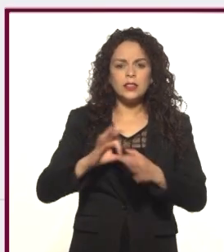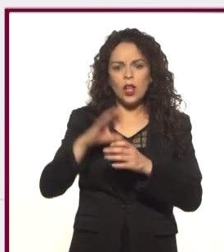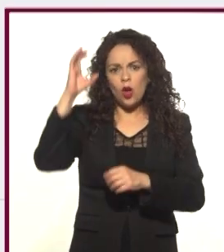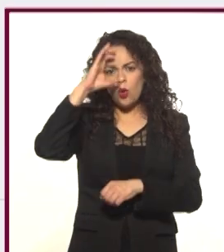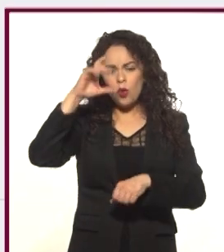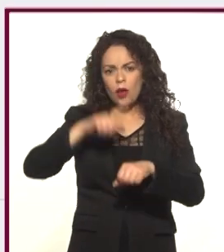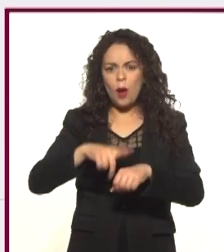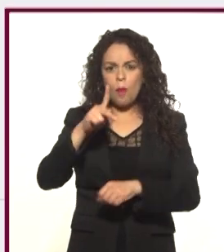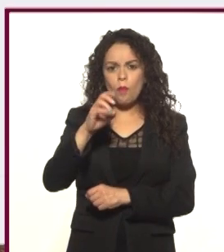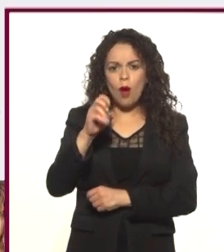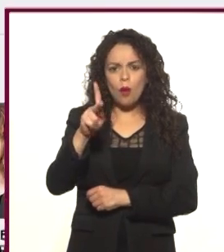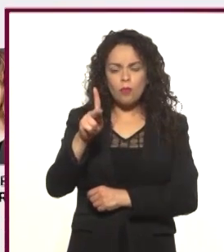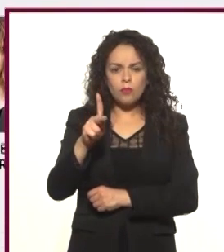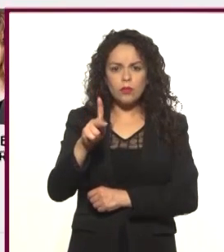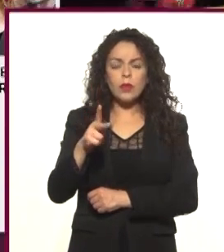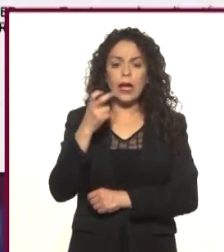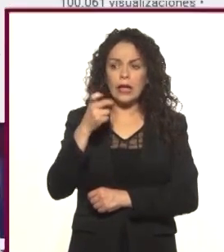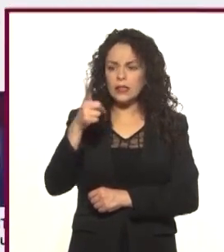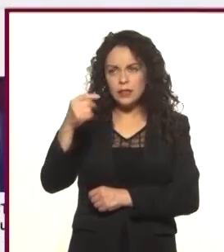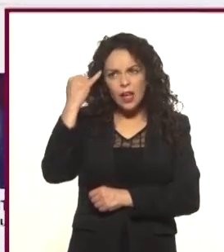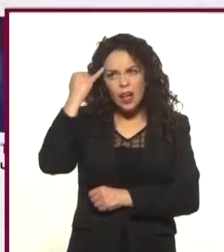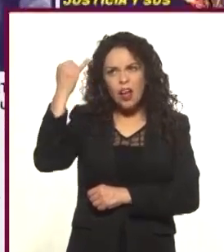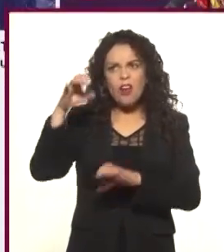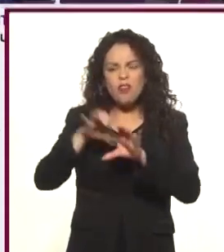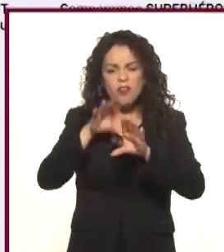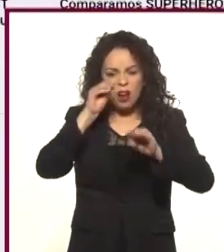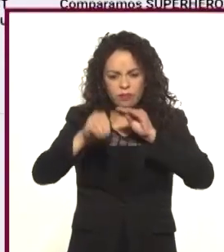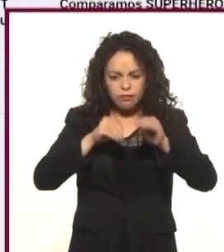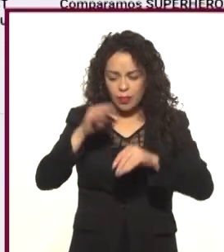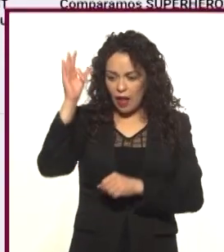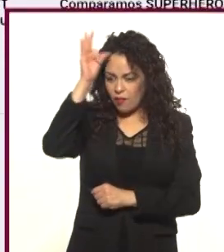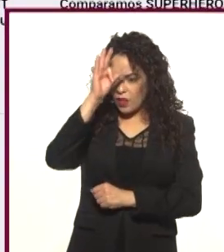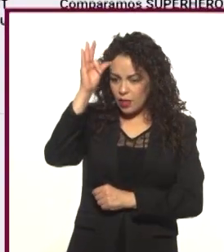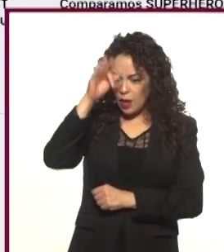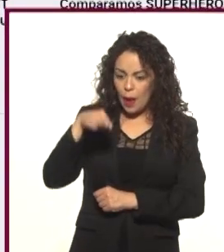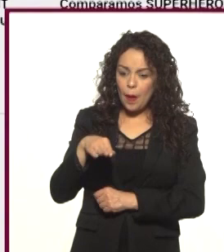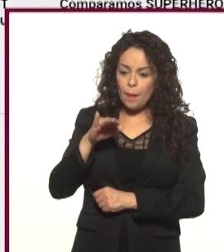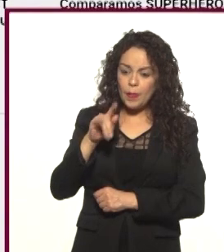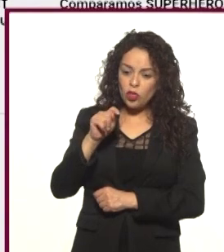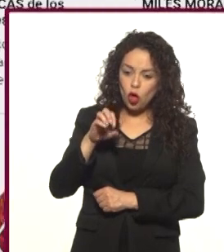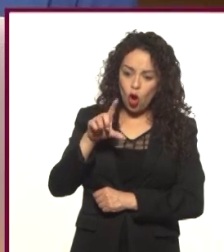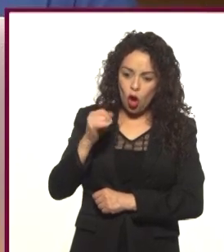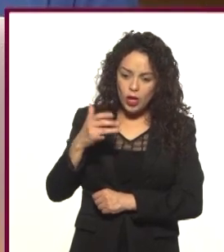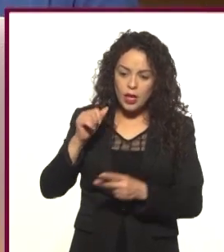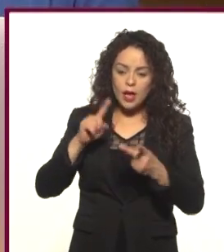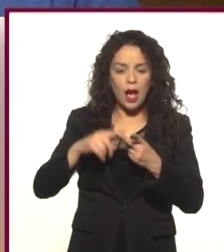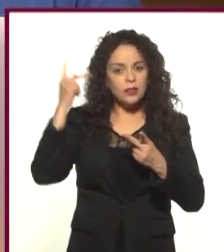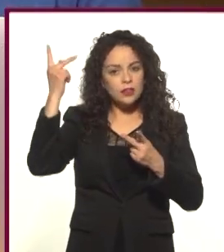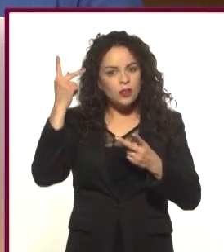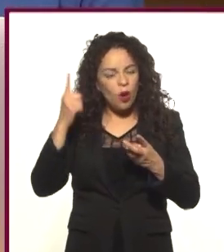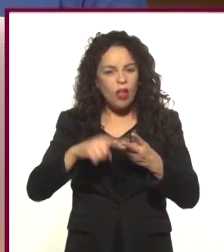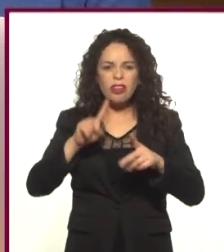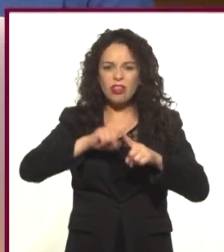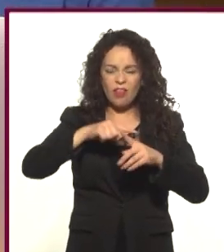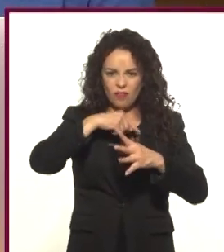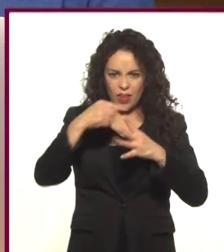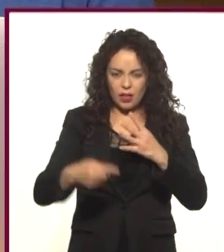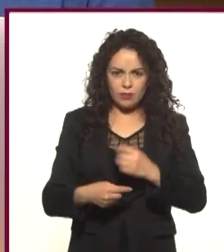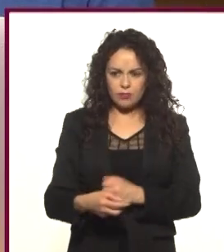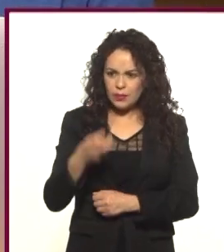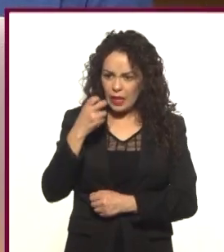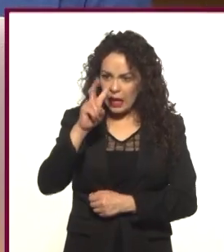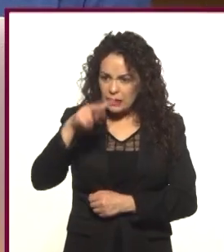pop y todo lo que la rodea, incluso su inspiración mitológica, filosófica y psicológica. ¿En serio